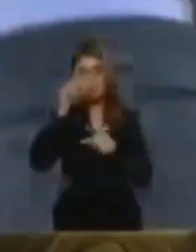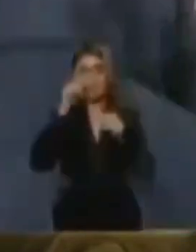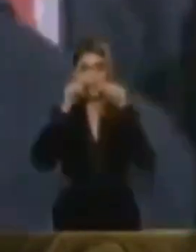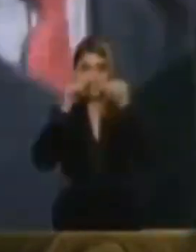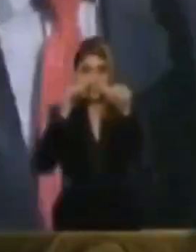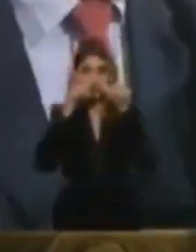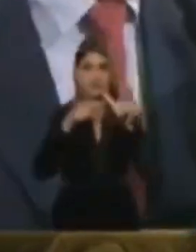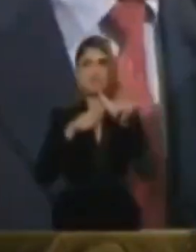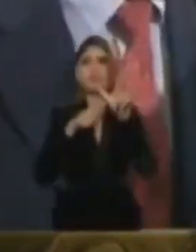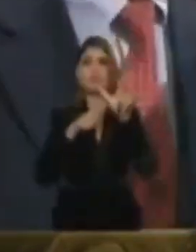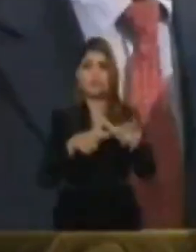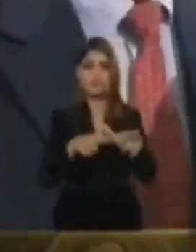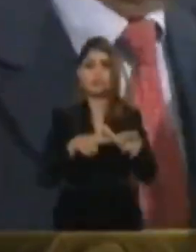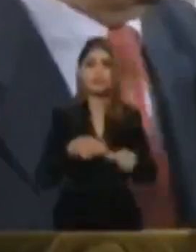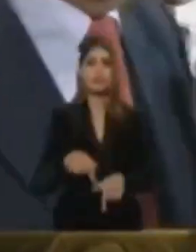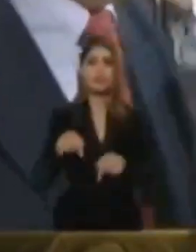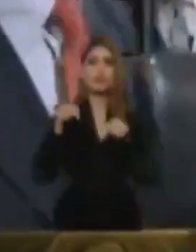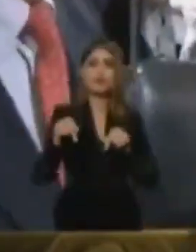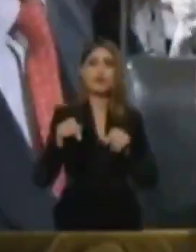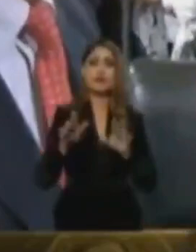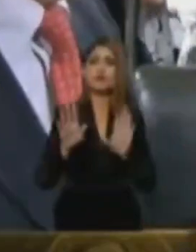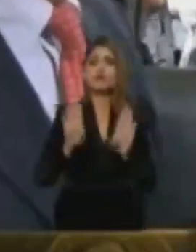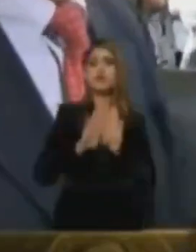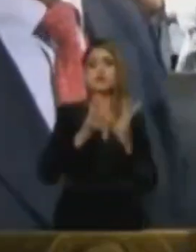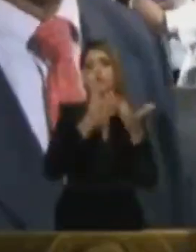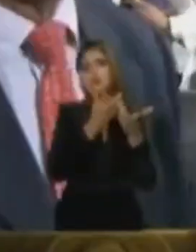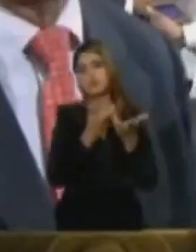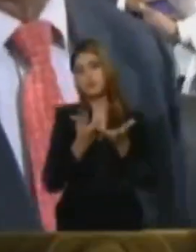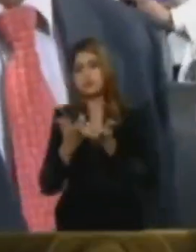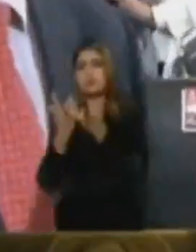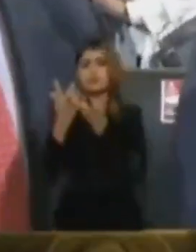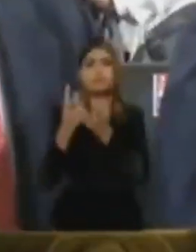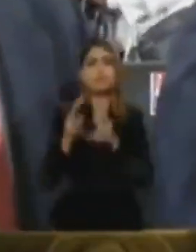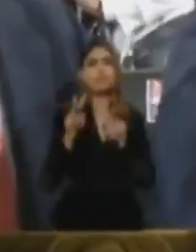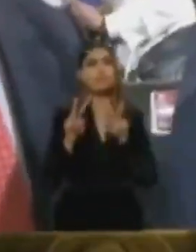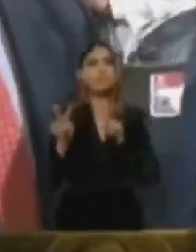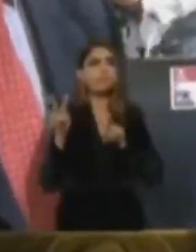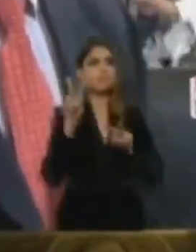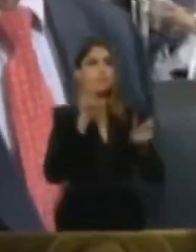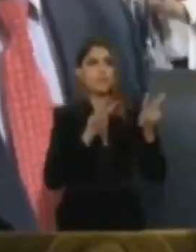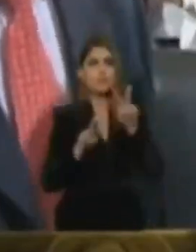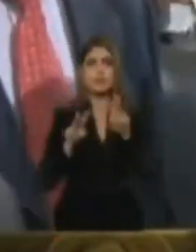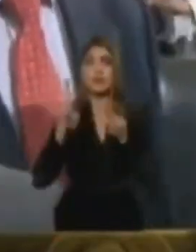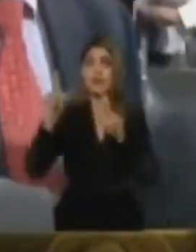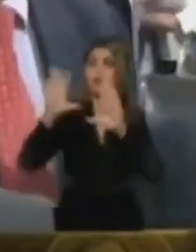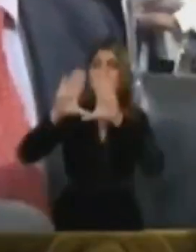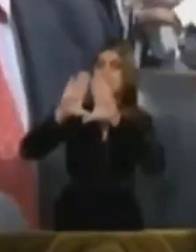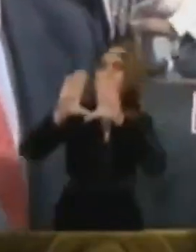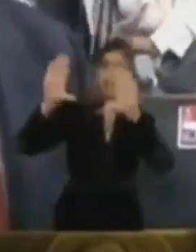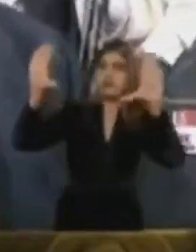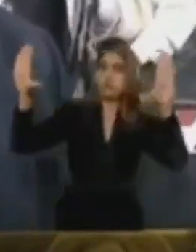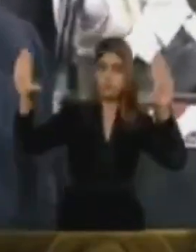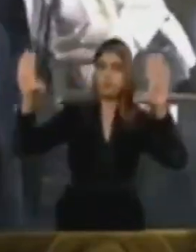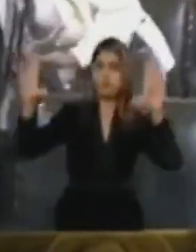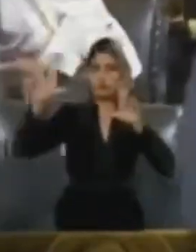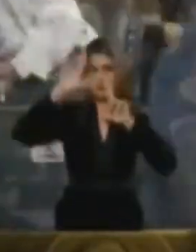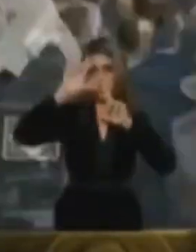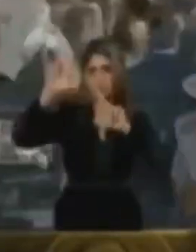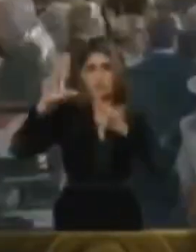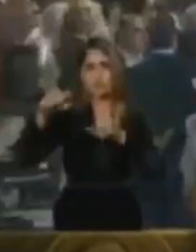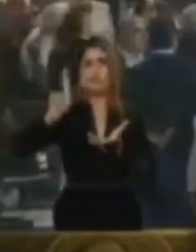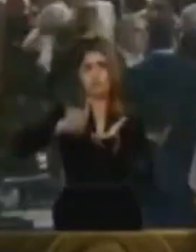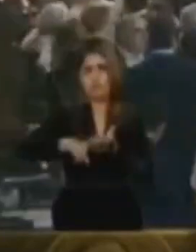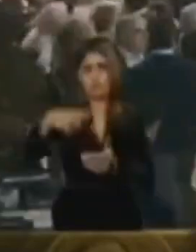acompañe en un recorrido precisamente hacia el muro de honor de este